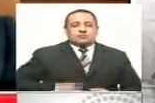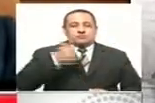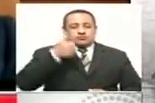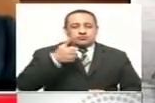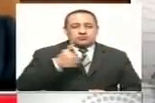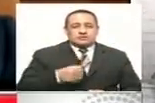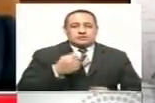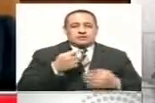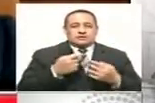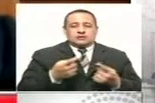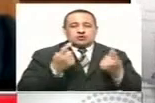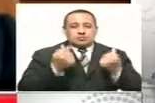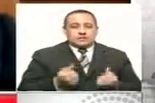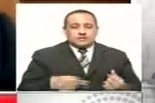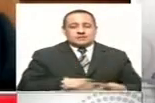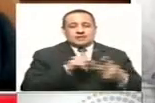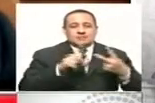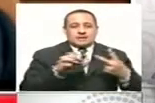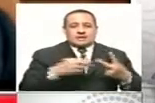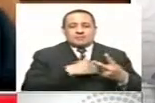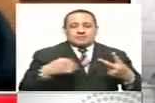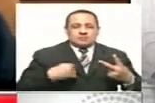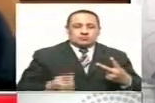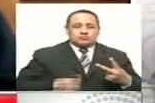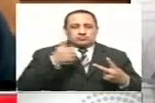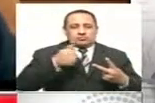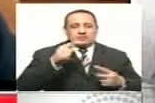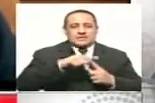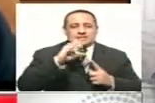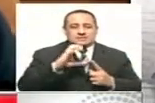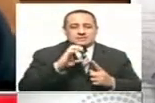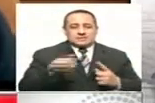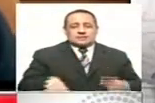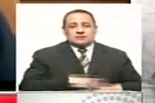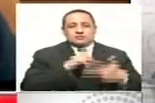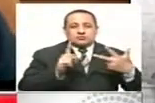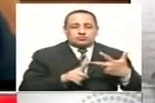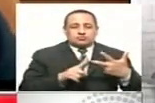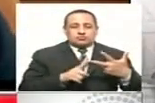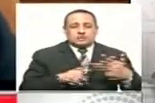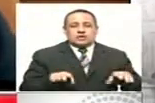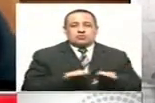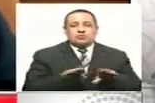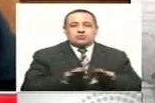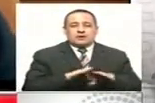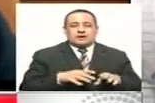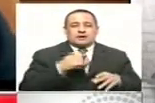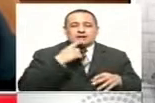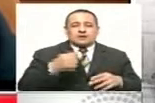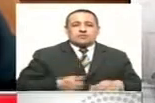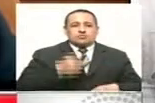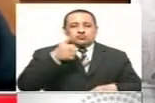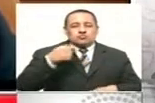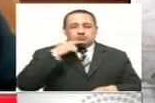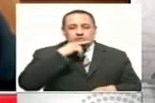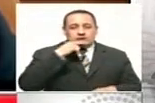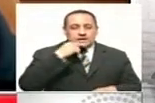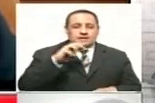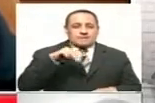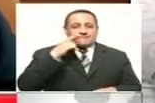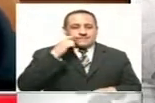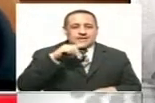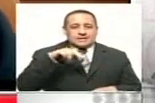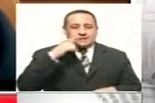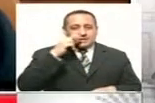ministro de Economía, también a la presidenta del Tribunal Constitucional. Asimismo, ha escuchado a la presidenta del Consejo de